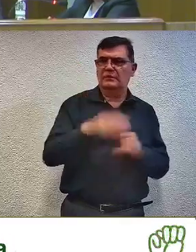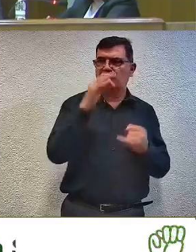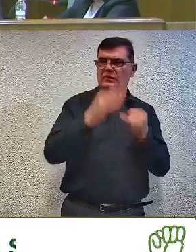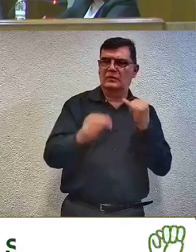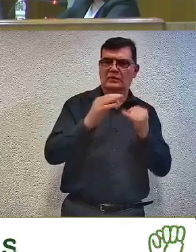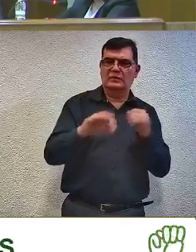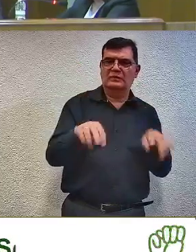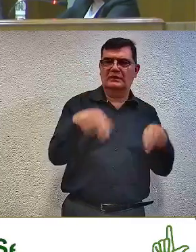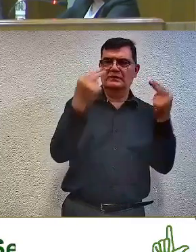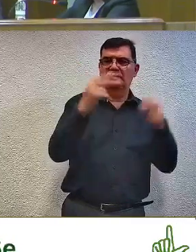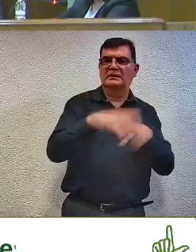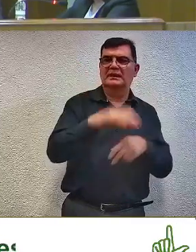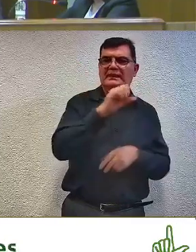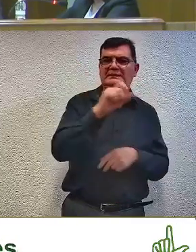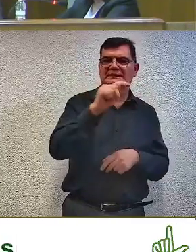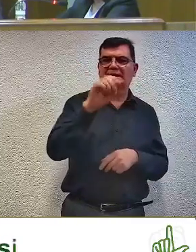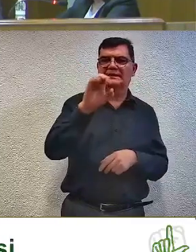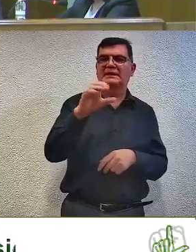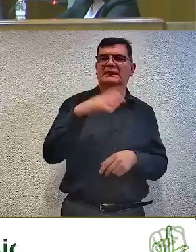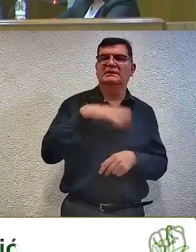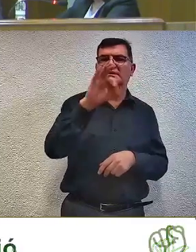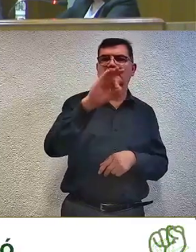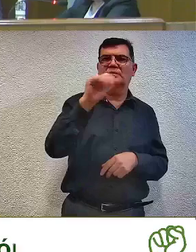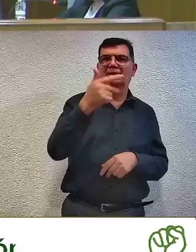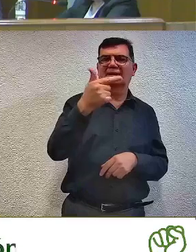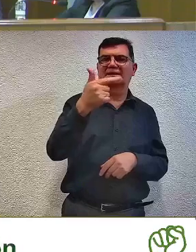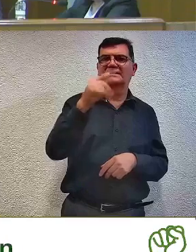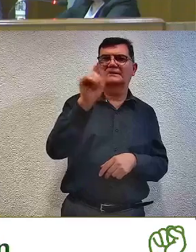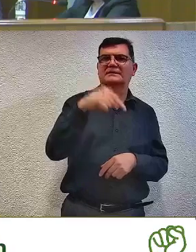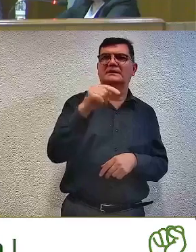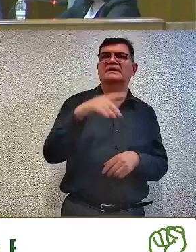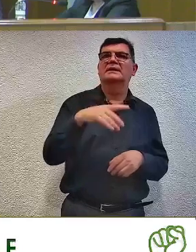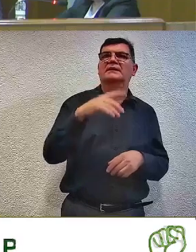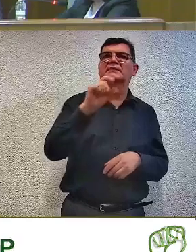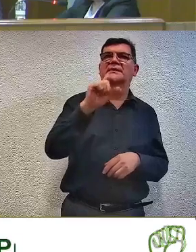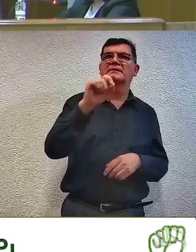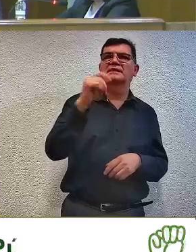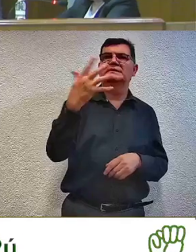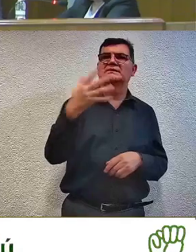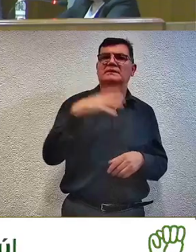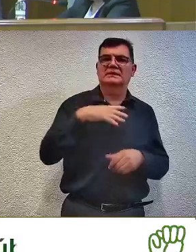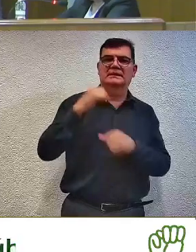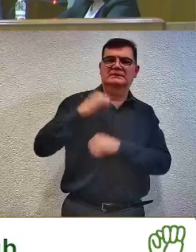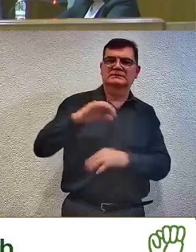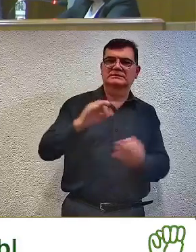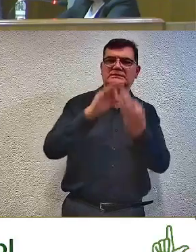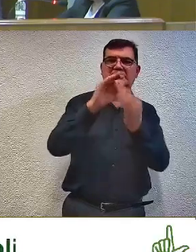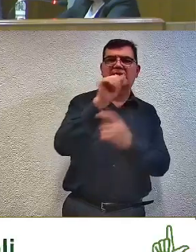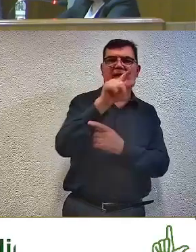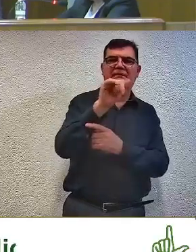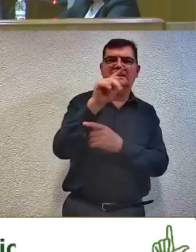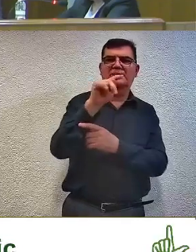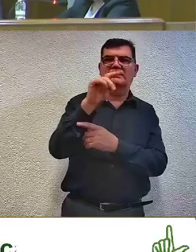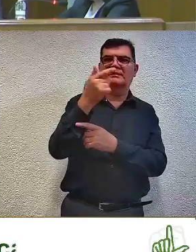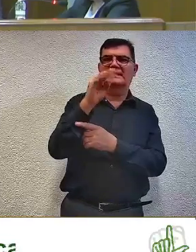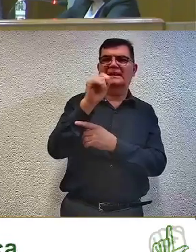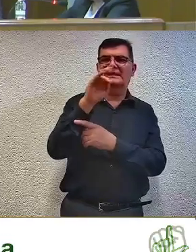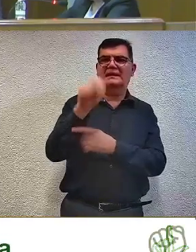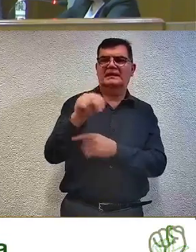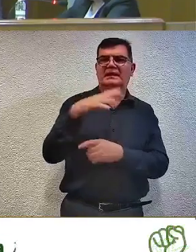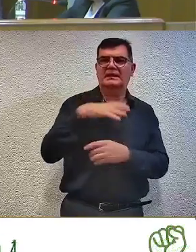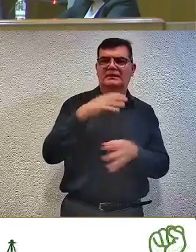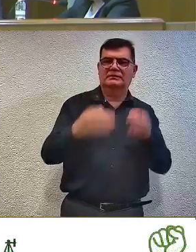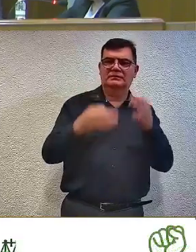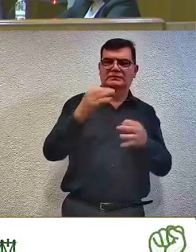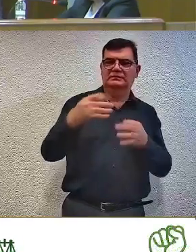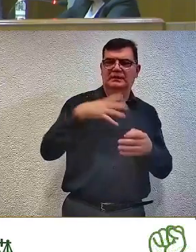asunto es el convenio SCT diagonal 047-2025. Comparecientes Alberto Beltrán Hernández y este Tribunal